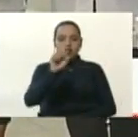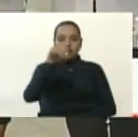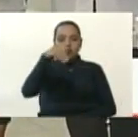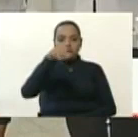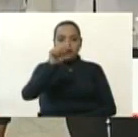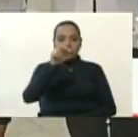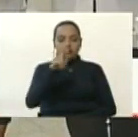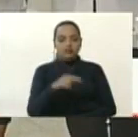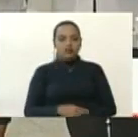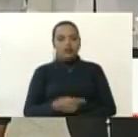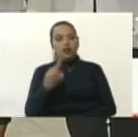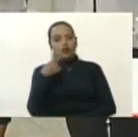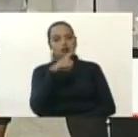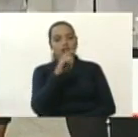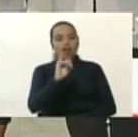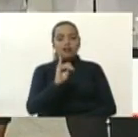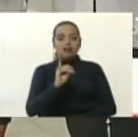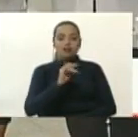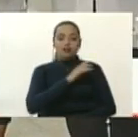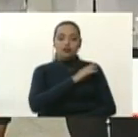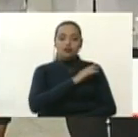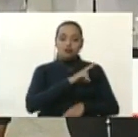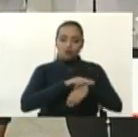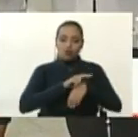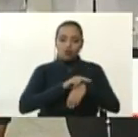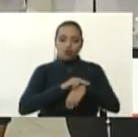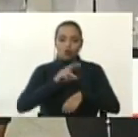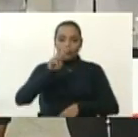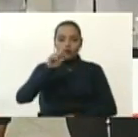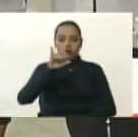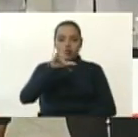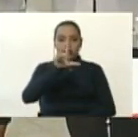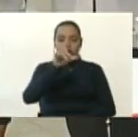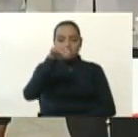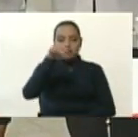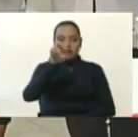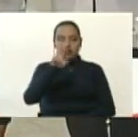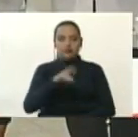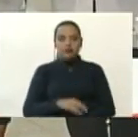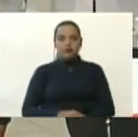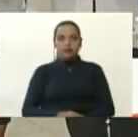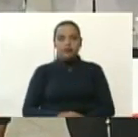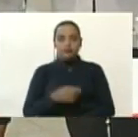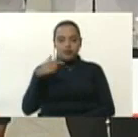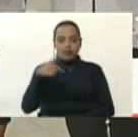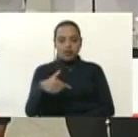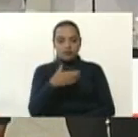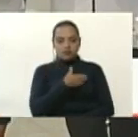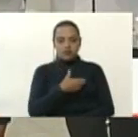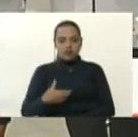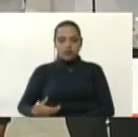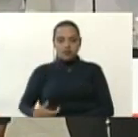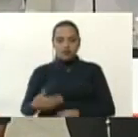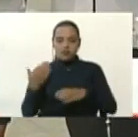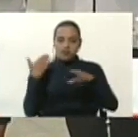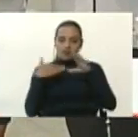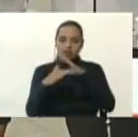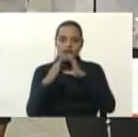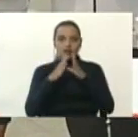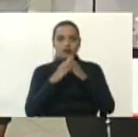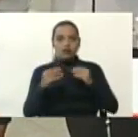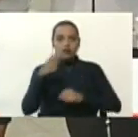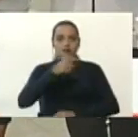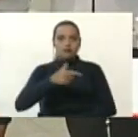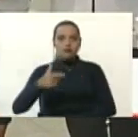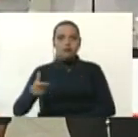nosotros también el doctor Wilmer Delgado. Quiero enviarle desde acá, camarada presidente, un mensaje de todo el